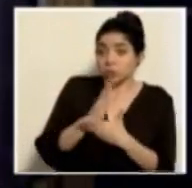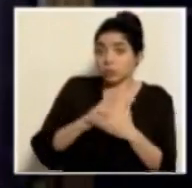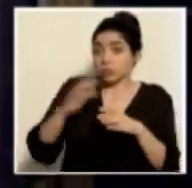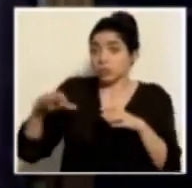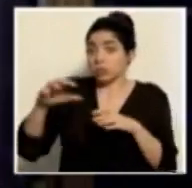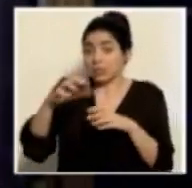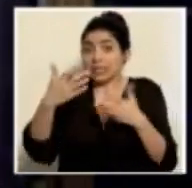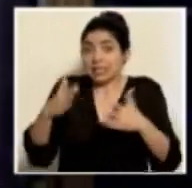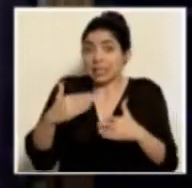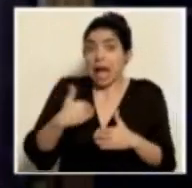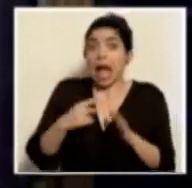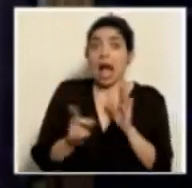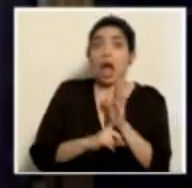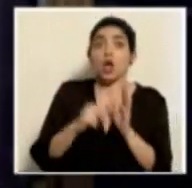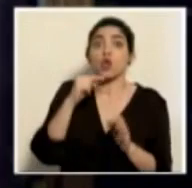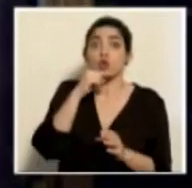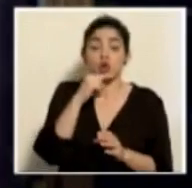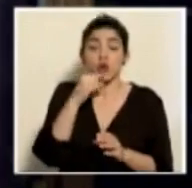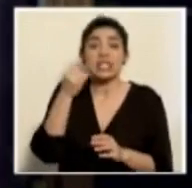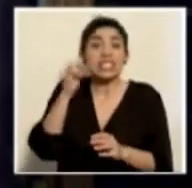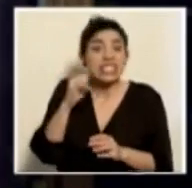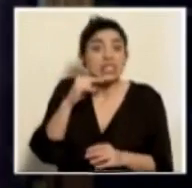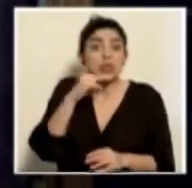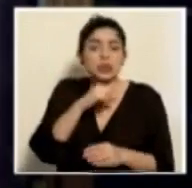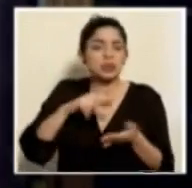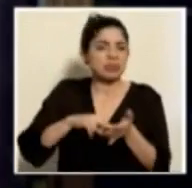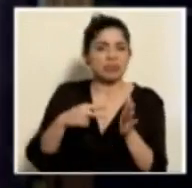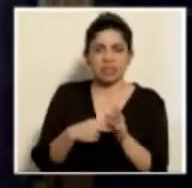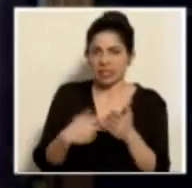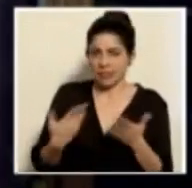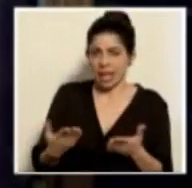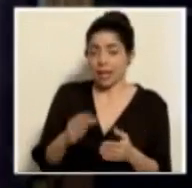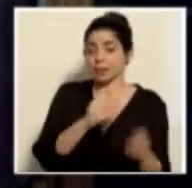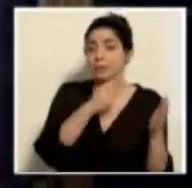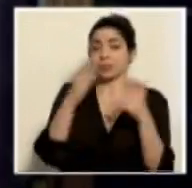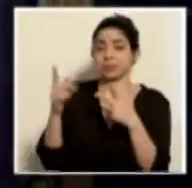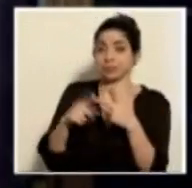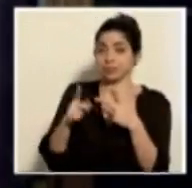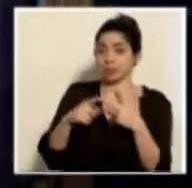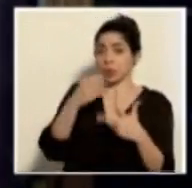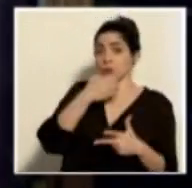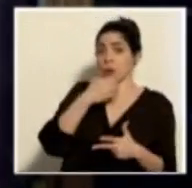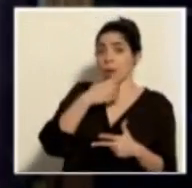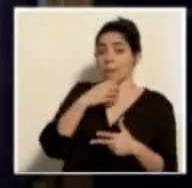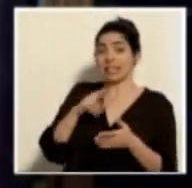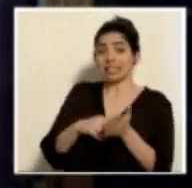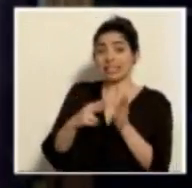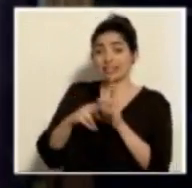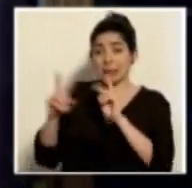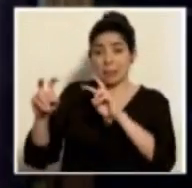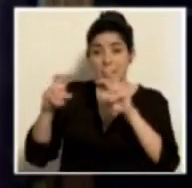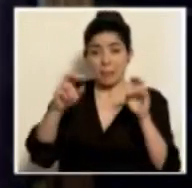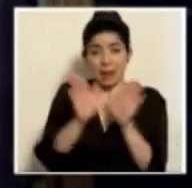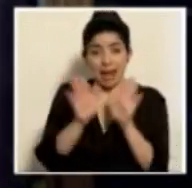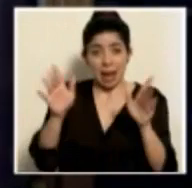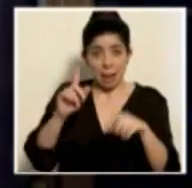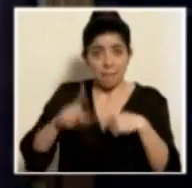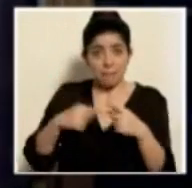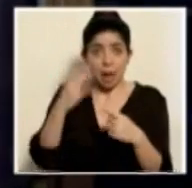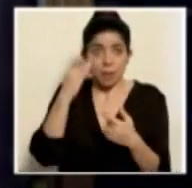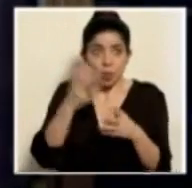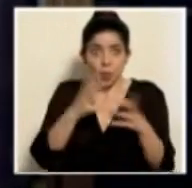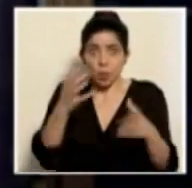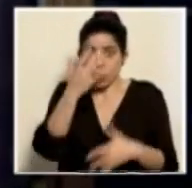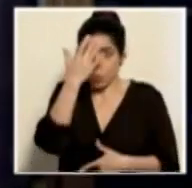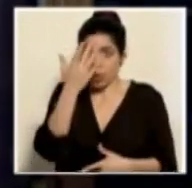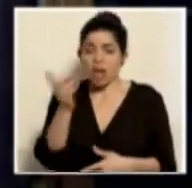cantones ya tengan alerta roja y qué representa esto? Y para don Román, ¿se van a acelerar testeos masivos a raíz de este incremento en